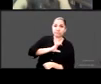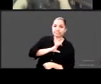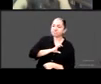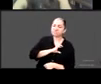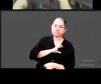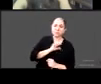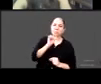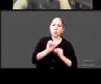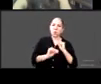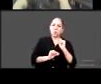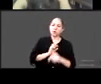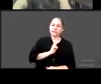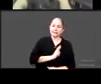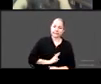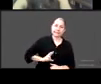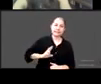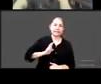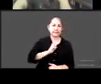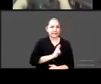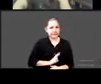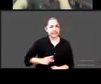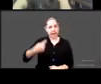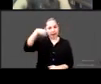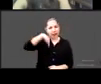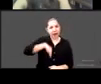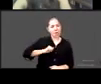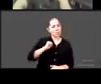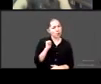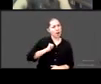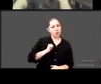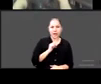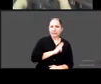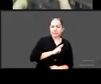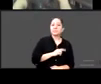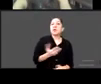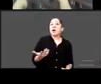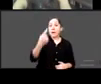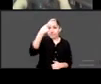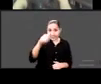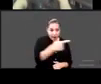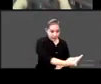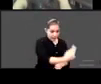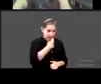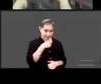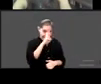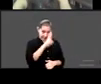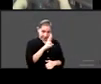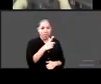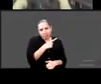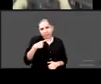ser después respetuoso, pues necesita experimentar en su vivencia tal cosa. Si no lo